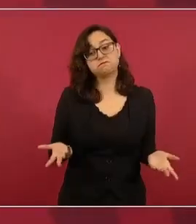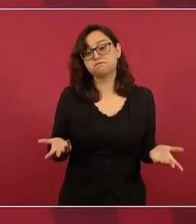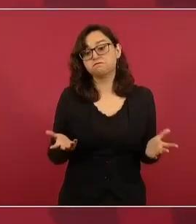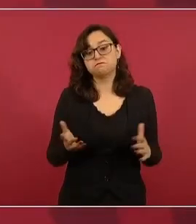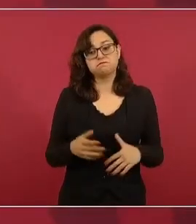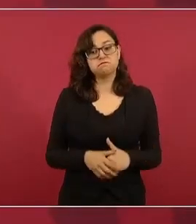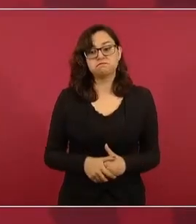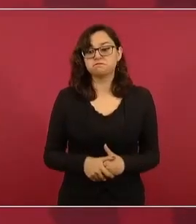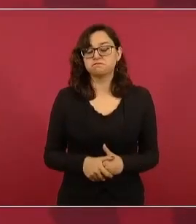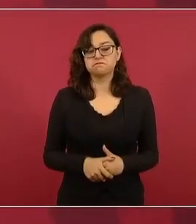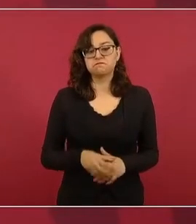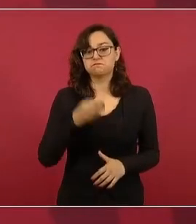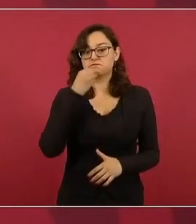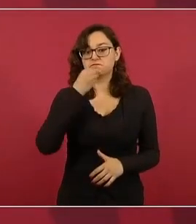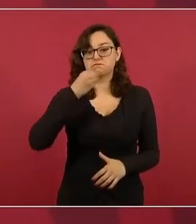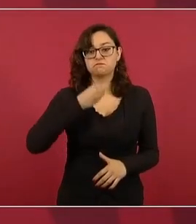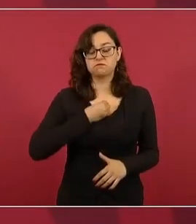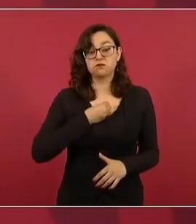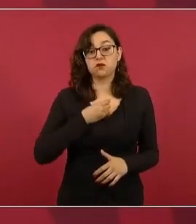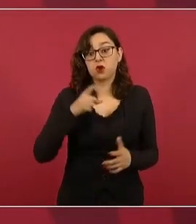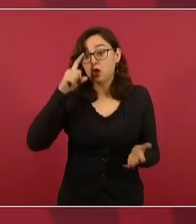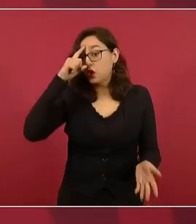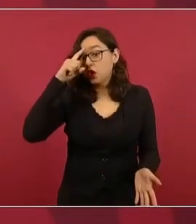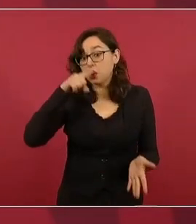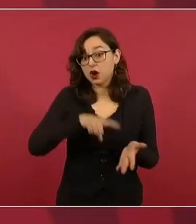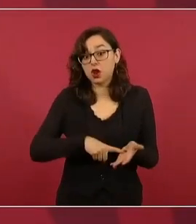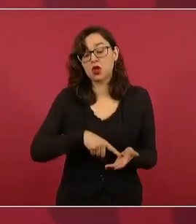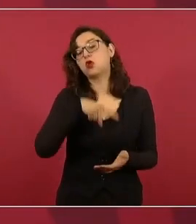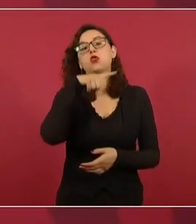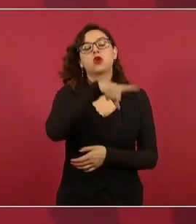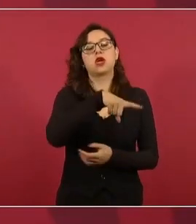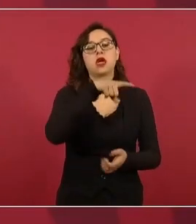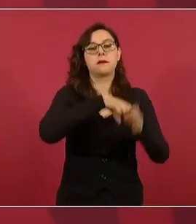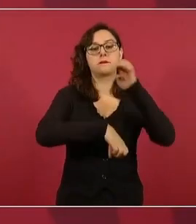yo creo que hasta los mismos accionistas de Vulcan